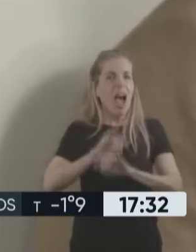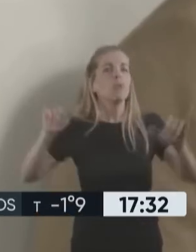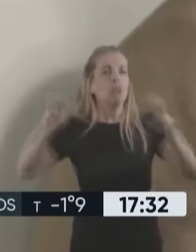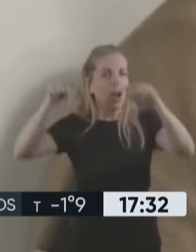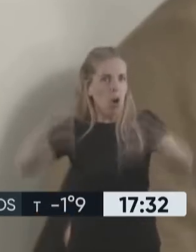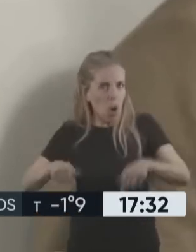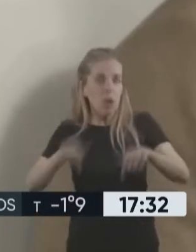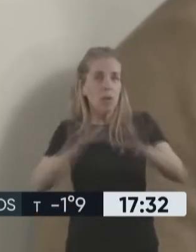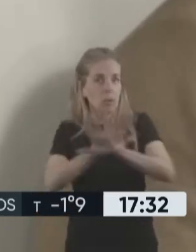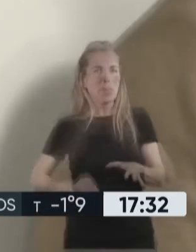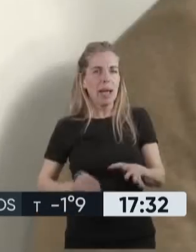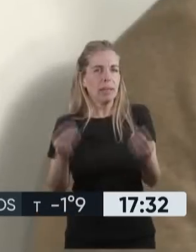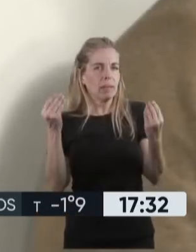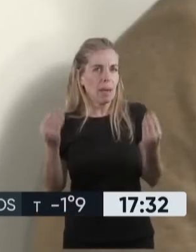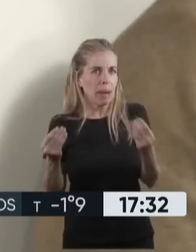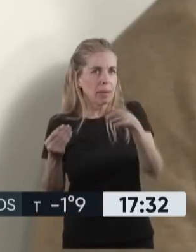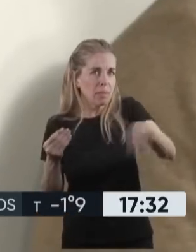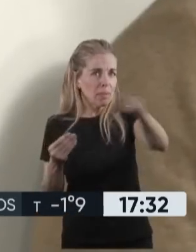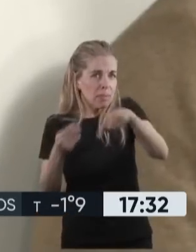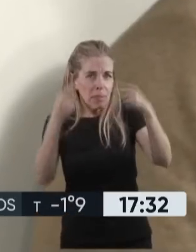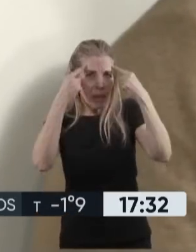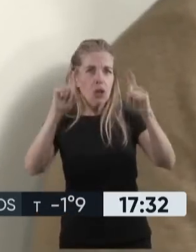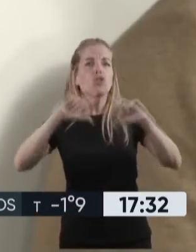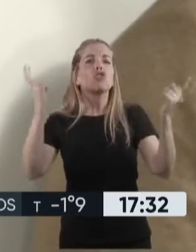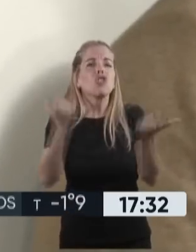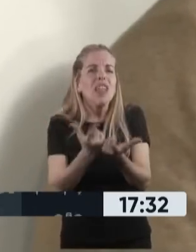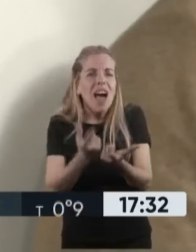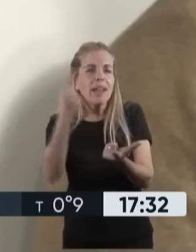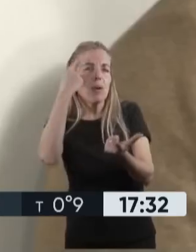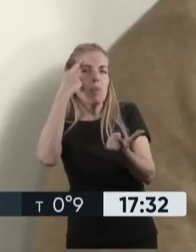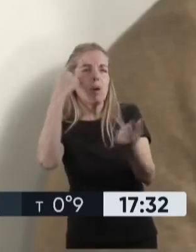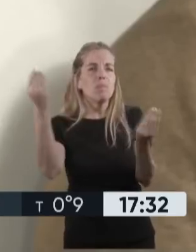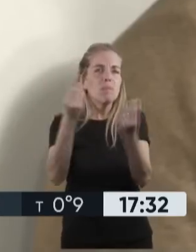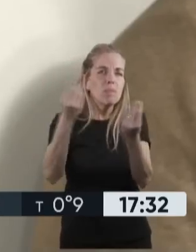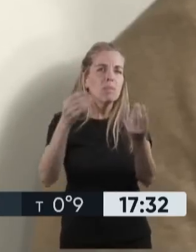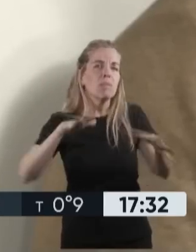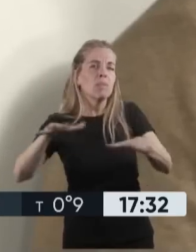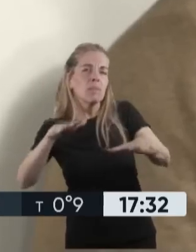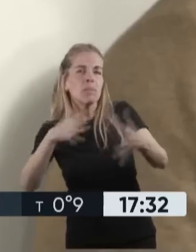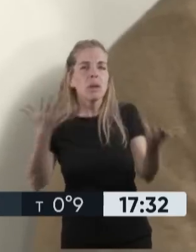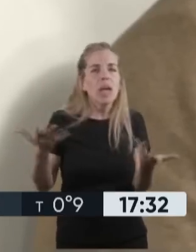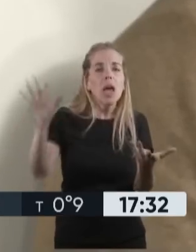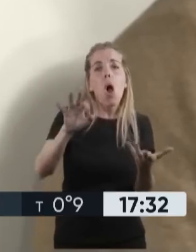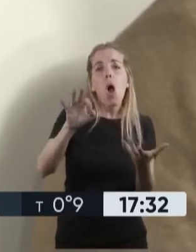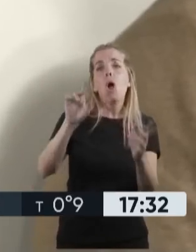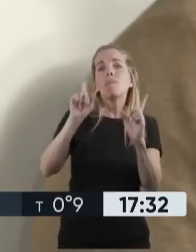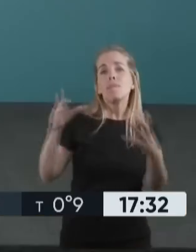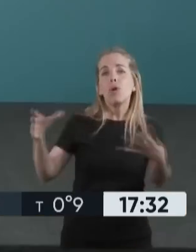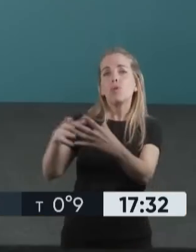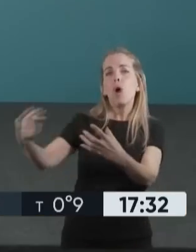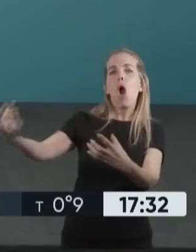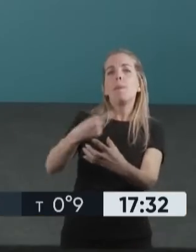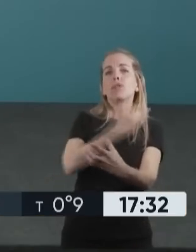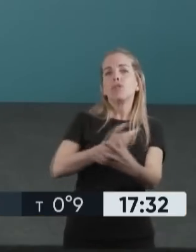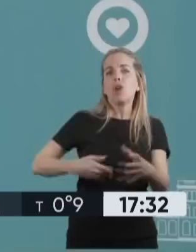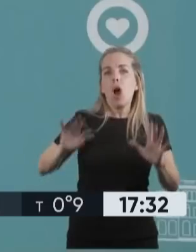¿Está empezando a haber un clima distinto en la sociedad o que son simplemente cuestiones agitadas desde la oposición? Gracias.